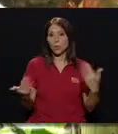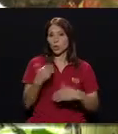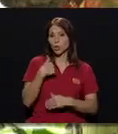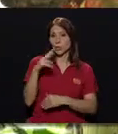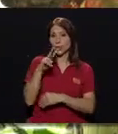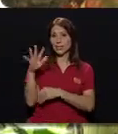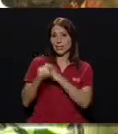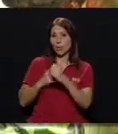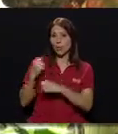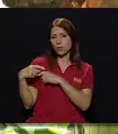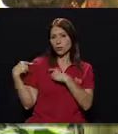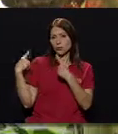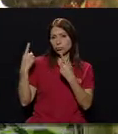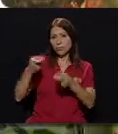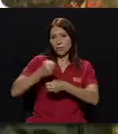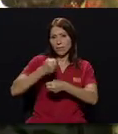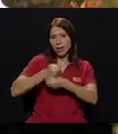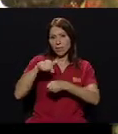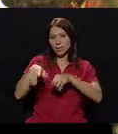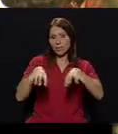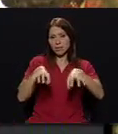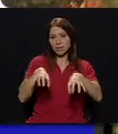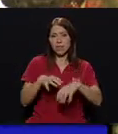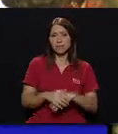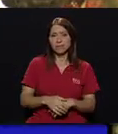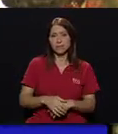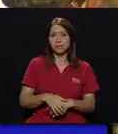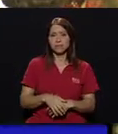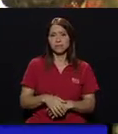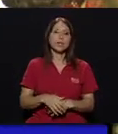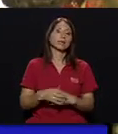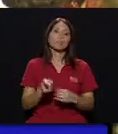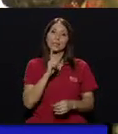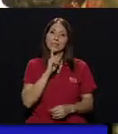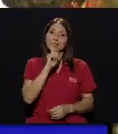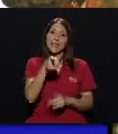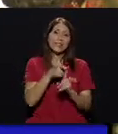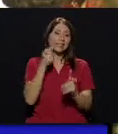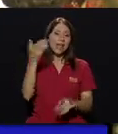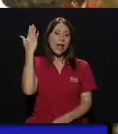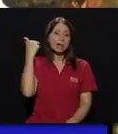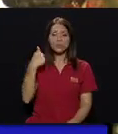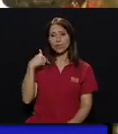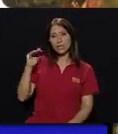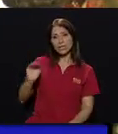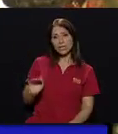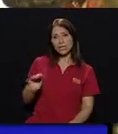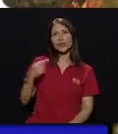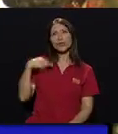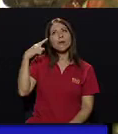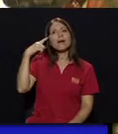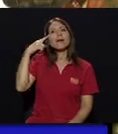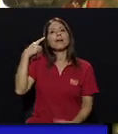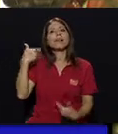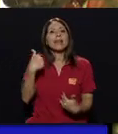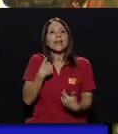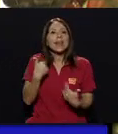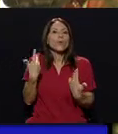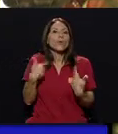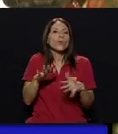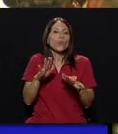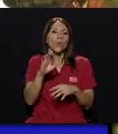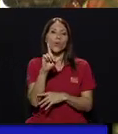Bueno, yo tengo 25 años de trabajar en esta actividad. La verdad es que desde niño soñaba con tener una colmena, aunque